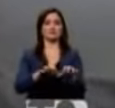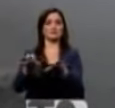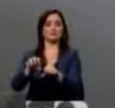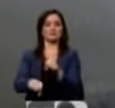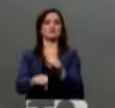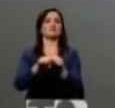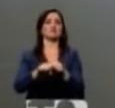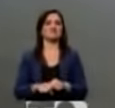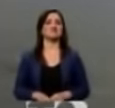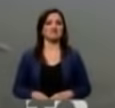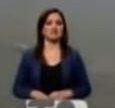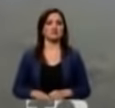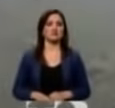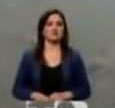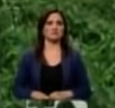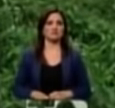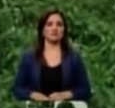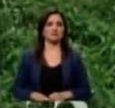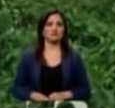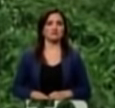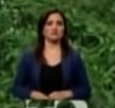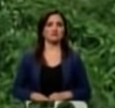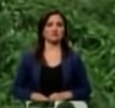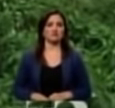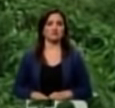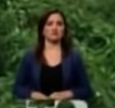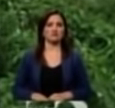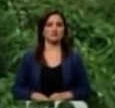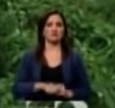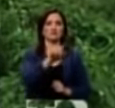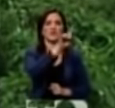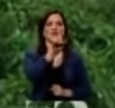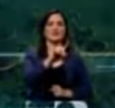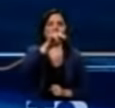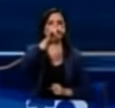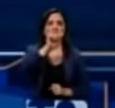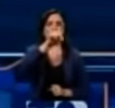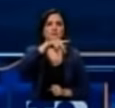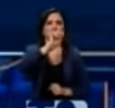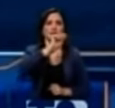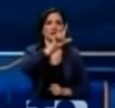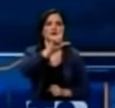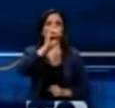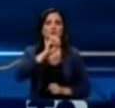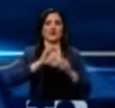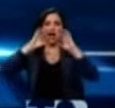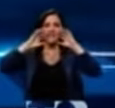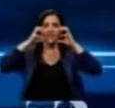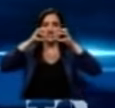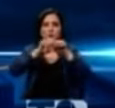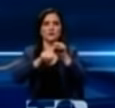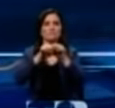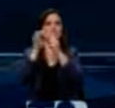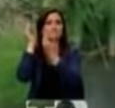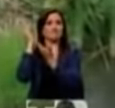Manabí ha sido cuantiosa e inesperada. Principalmente zapallo, maíz. Unas 1.155 hectáreas